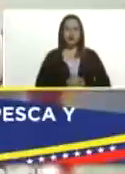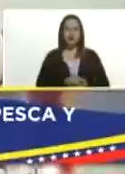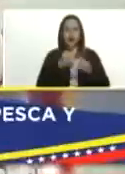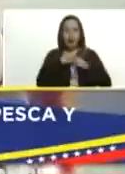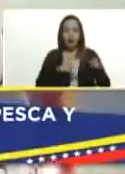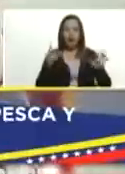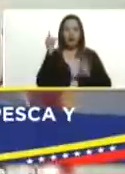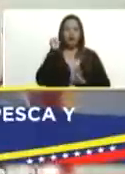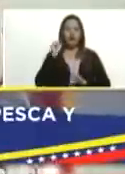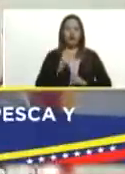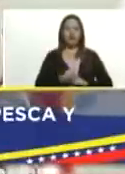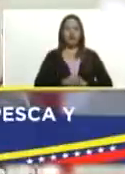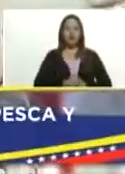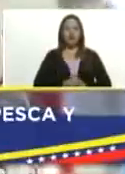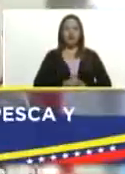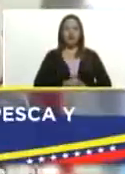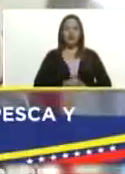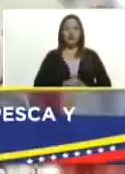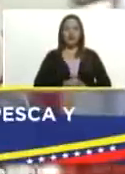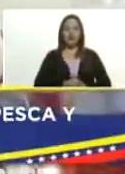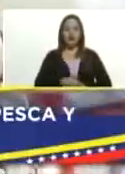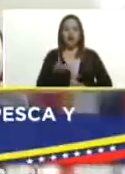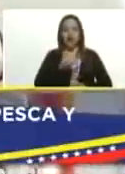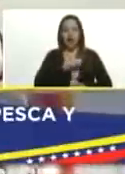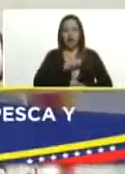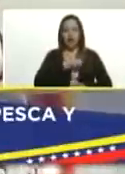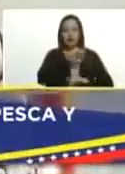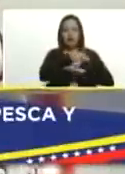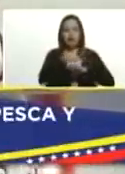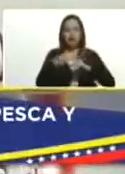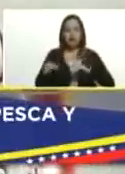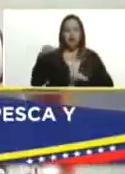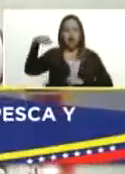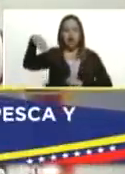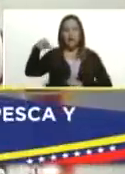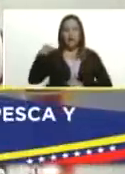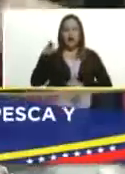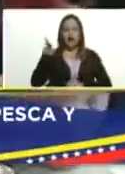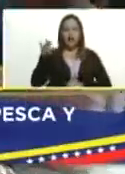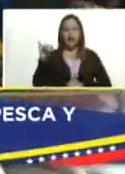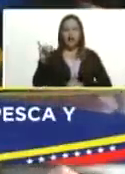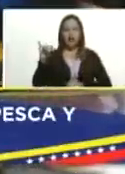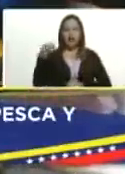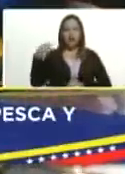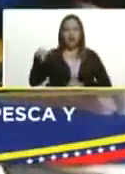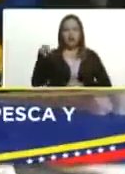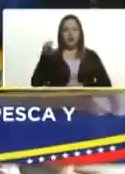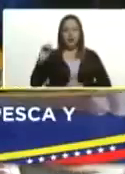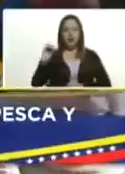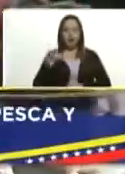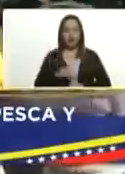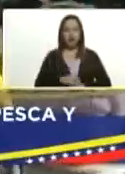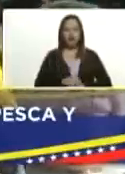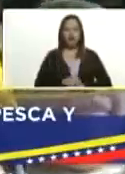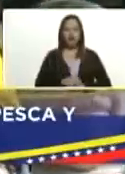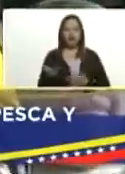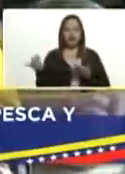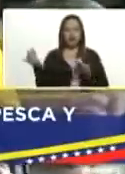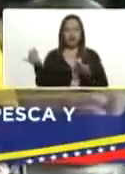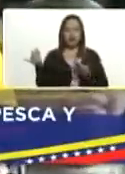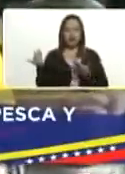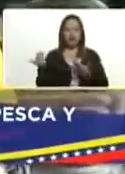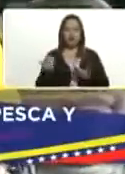combate, el alcalde del municipio Mariño, Irapa, Raúl León.